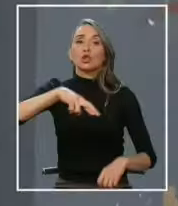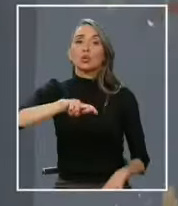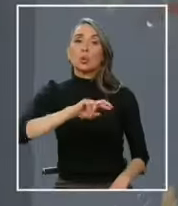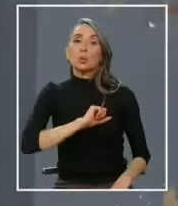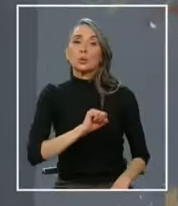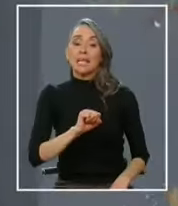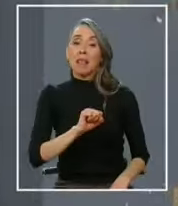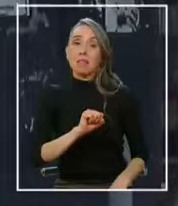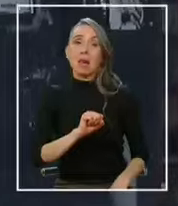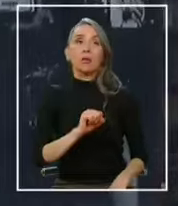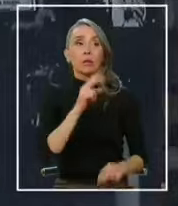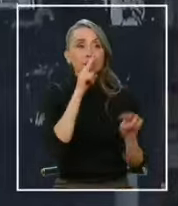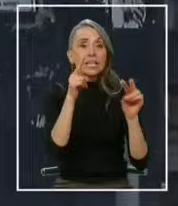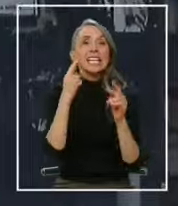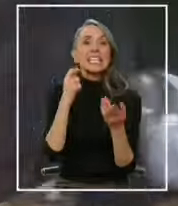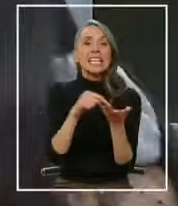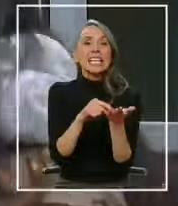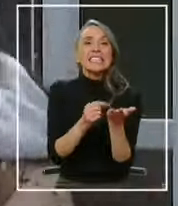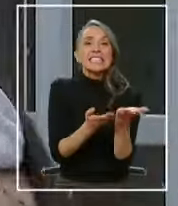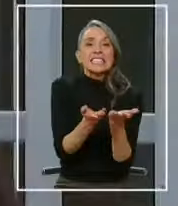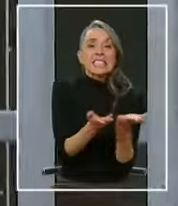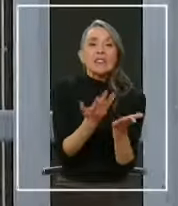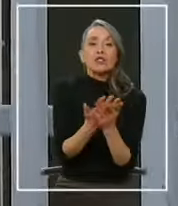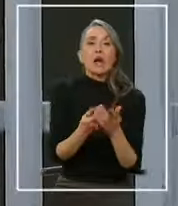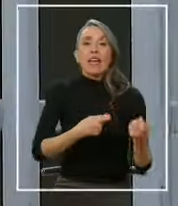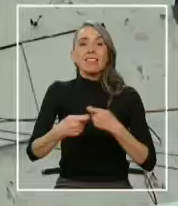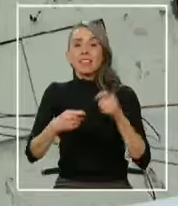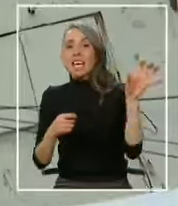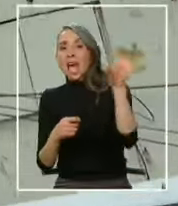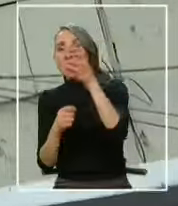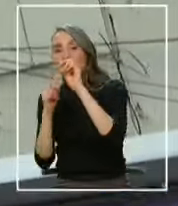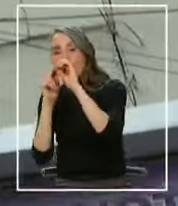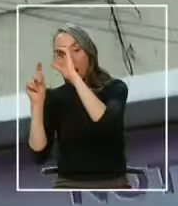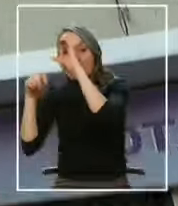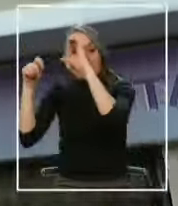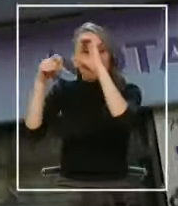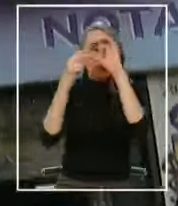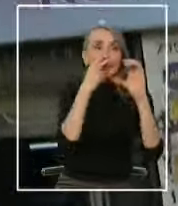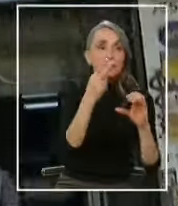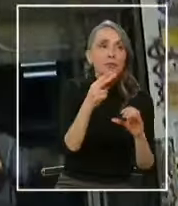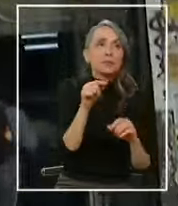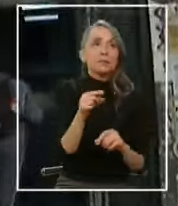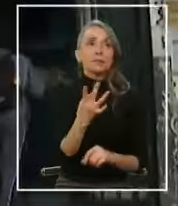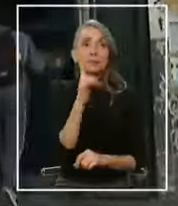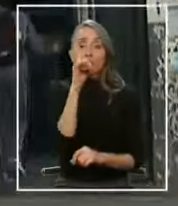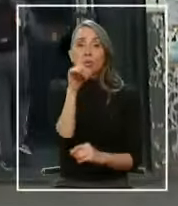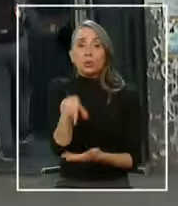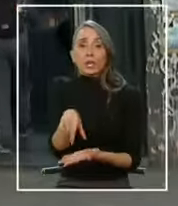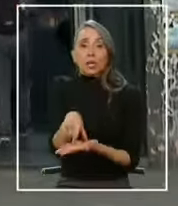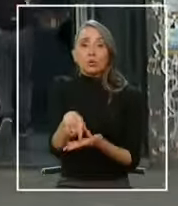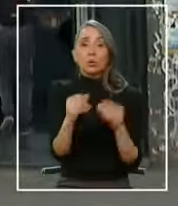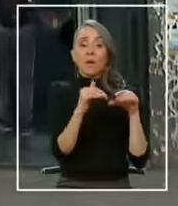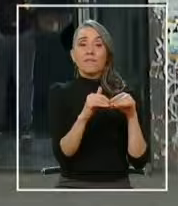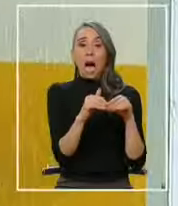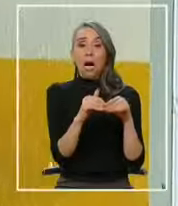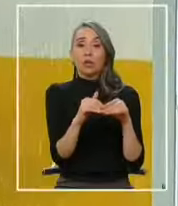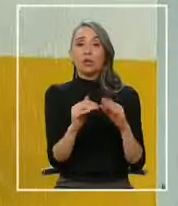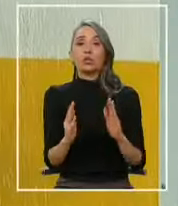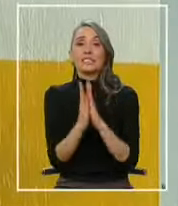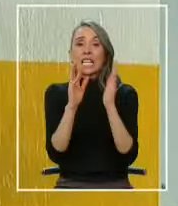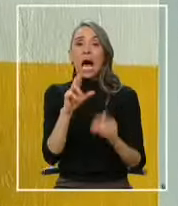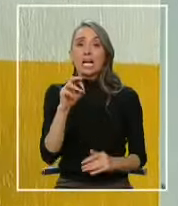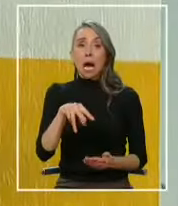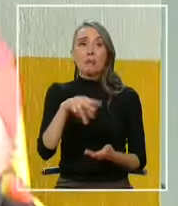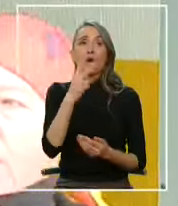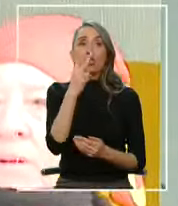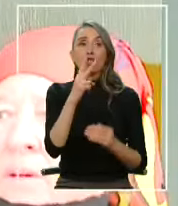Santiago para observar sus servicios e infraestructura comercial. Esta es la única sucursal bancaria de San Ramón. Tiene